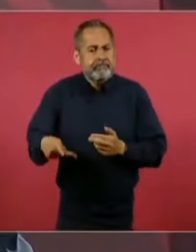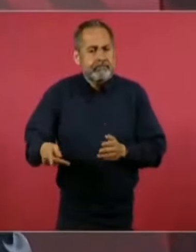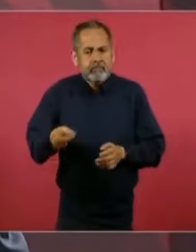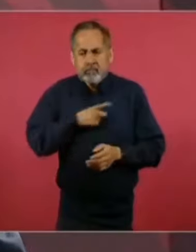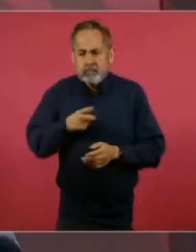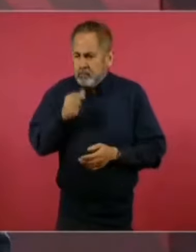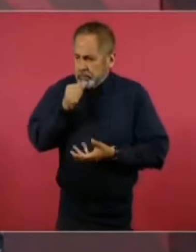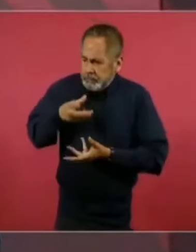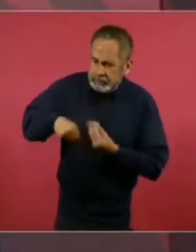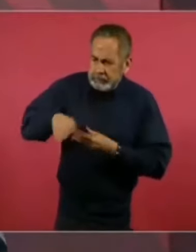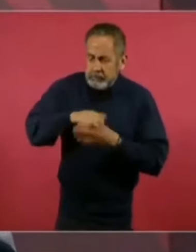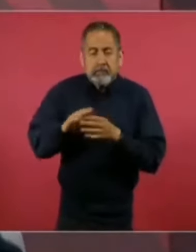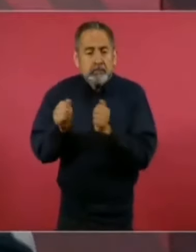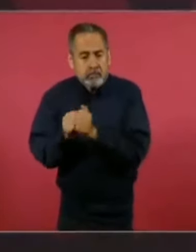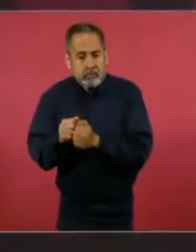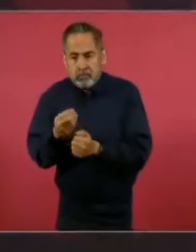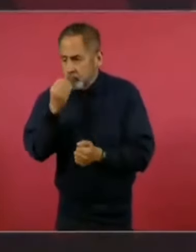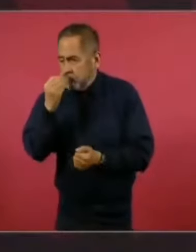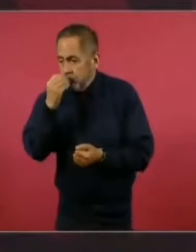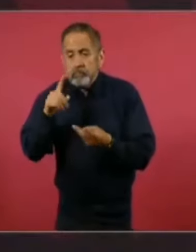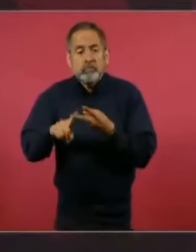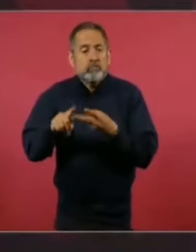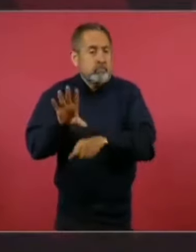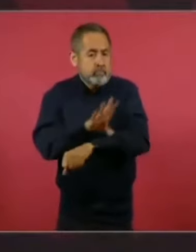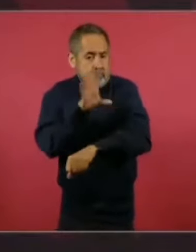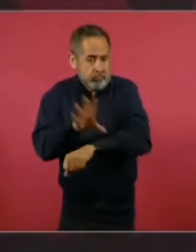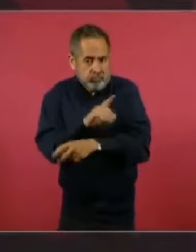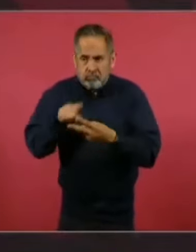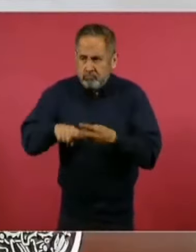autosuficiencia energética. Avanzamos